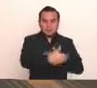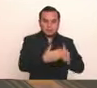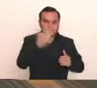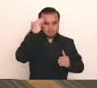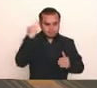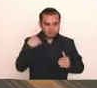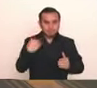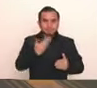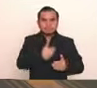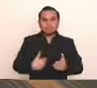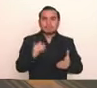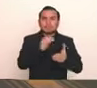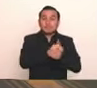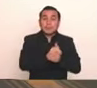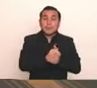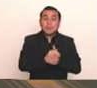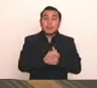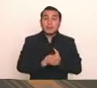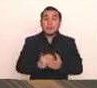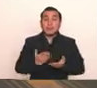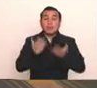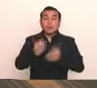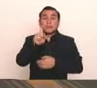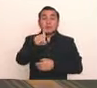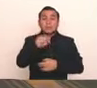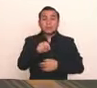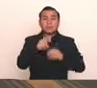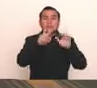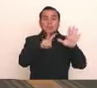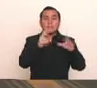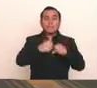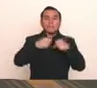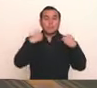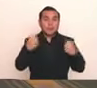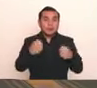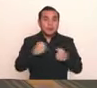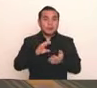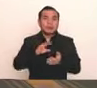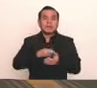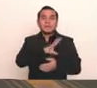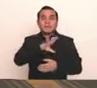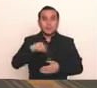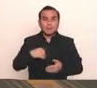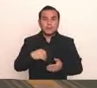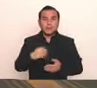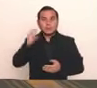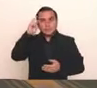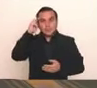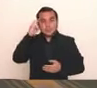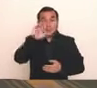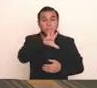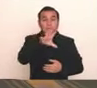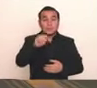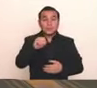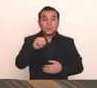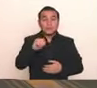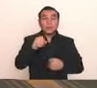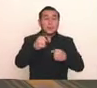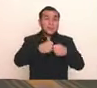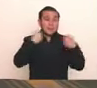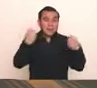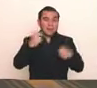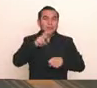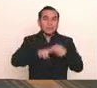haremos seguridad alimentaria 1.7 millones de familias al mes esto significa que se invertirá a cerca de 50 millones de dólares cada mes